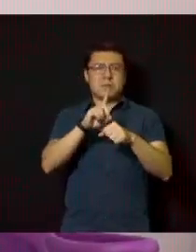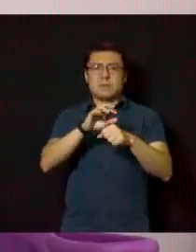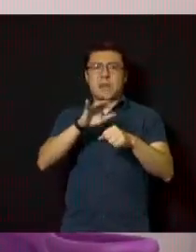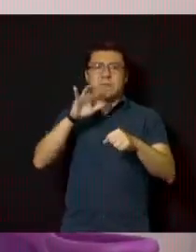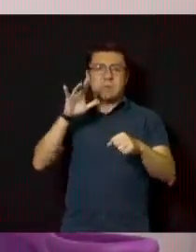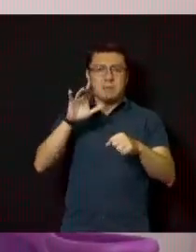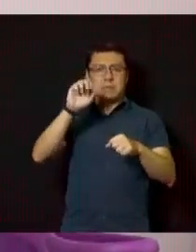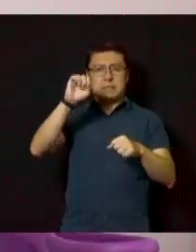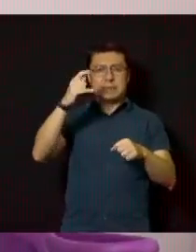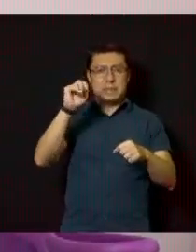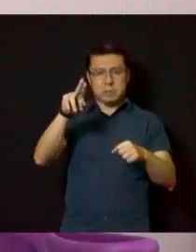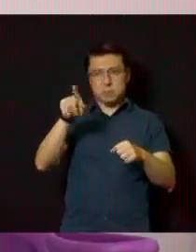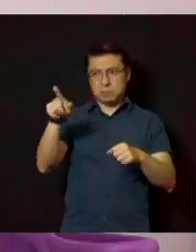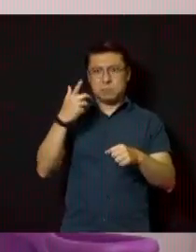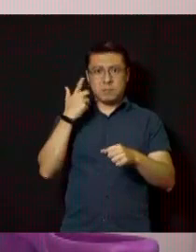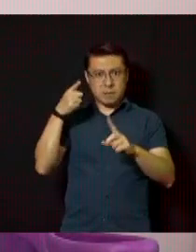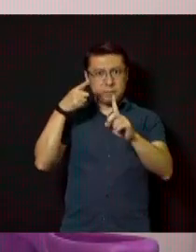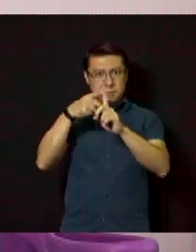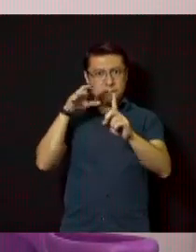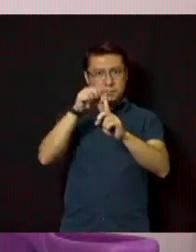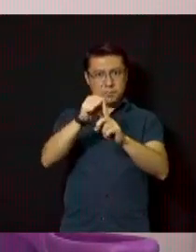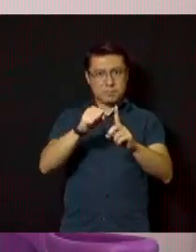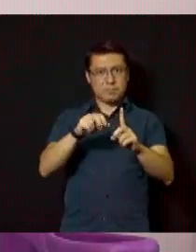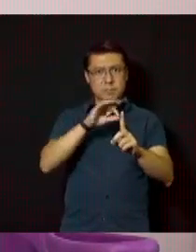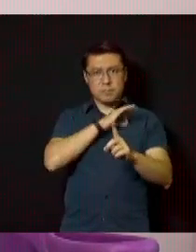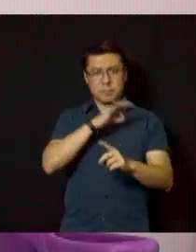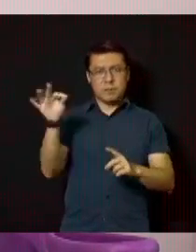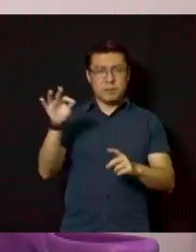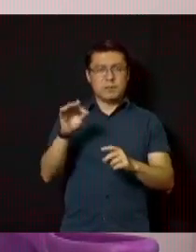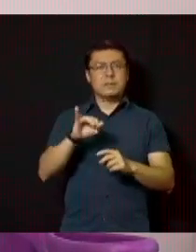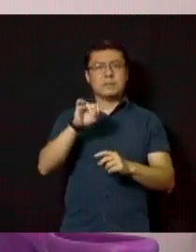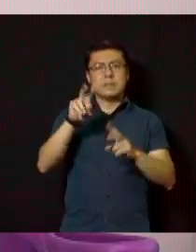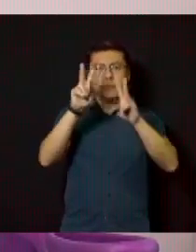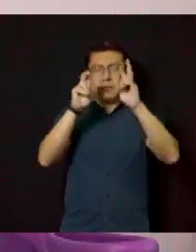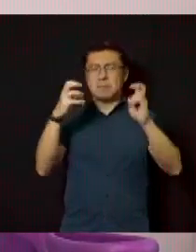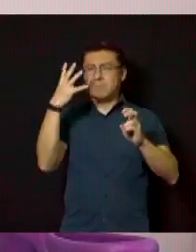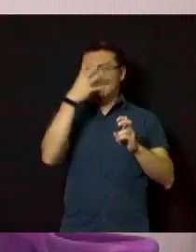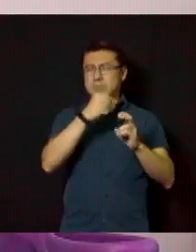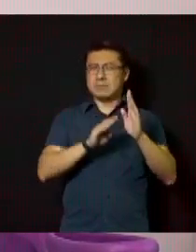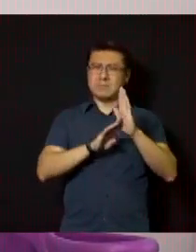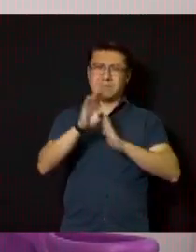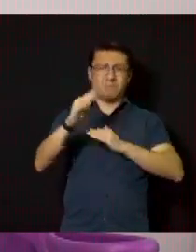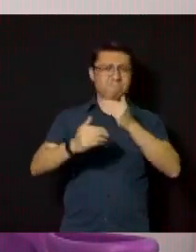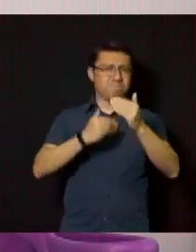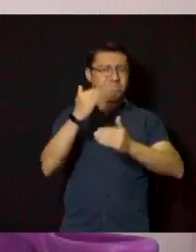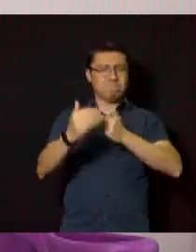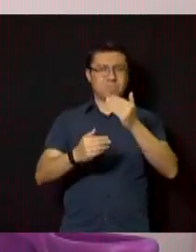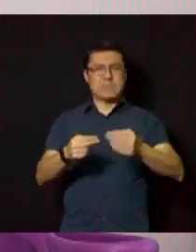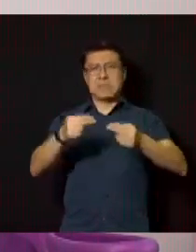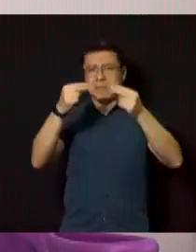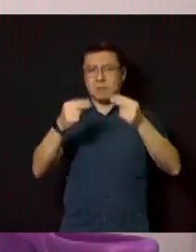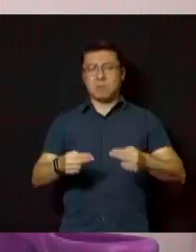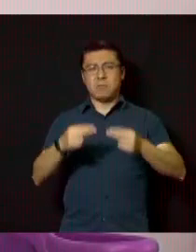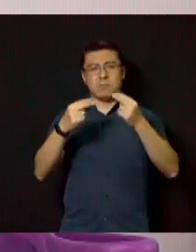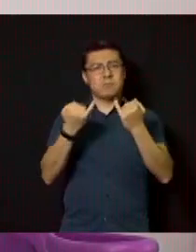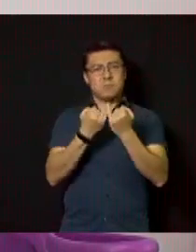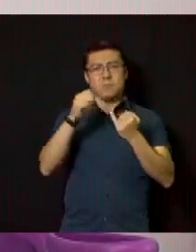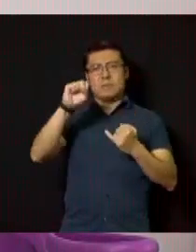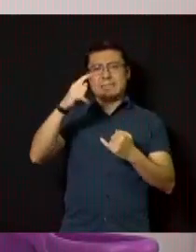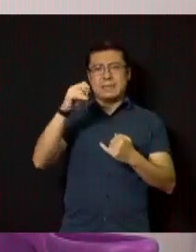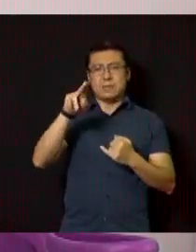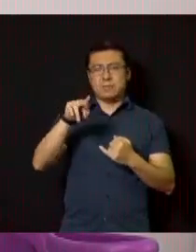Save2 si así lo quisiera, ¿verdad? Porque en la industria de la cosmética está creciendo de manera impresionante. Además, Save2, como lo mencionaba